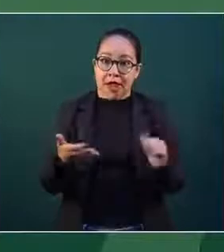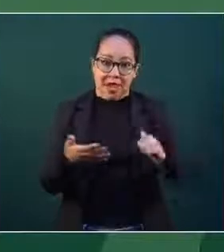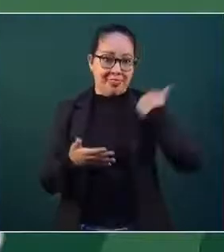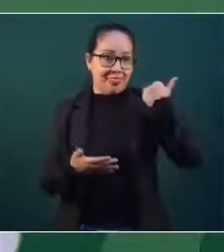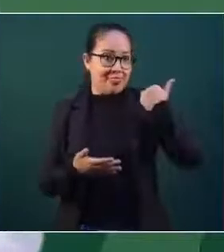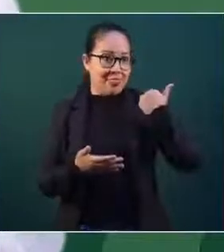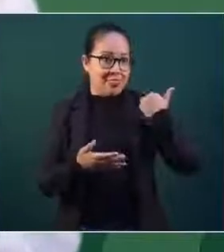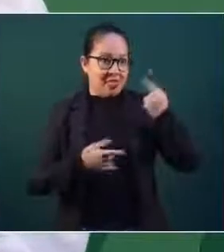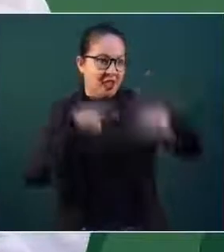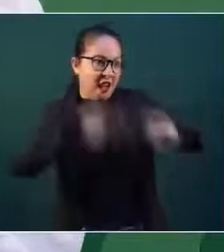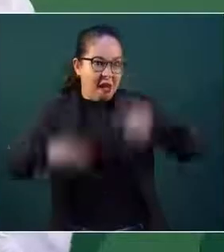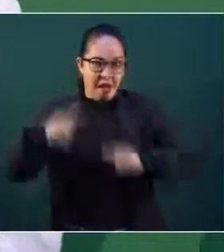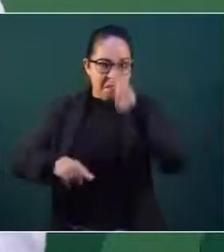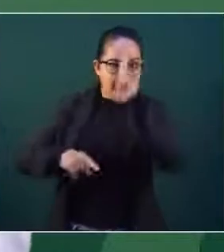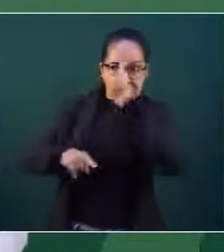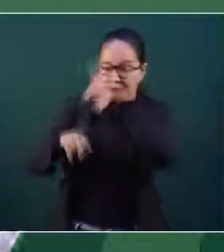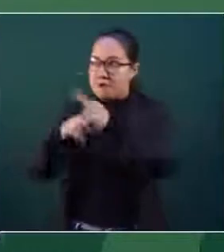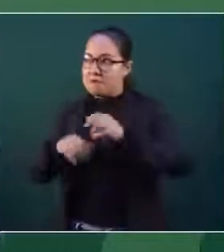momento.